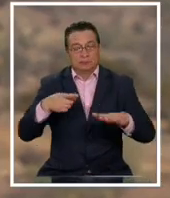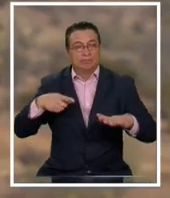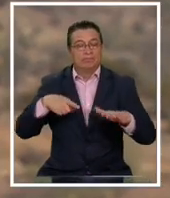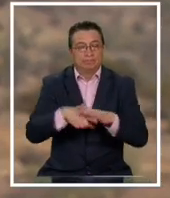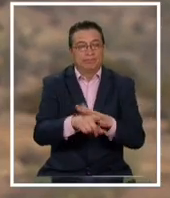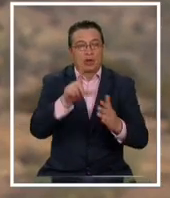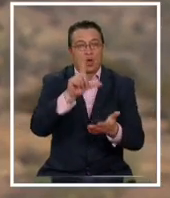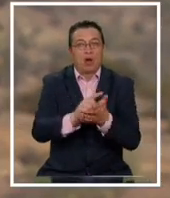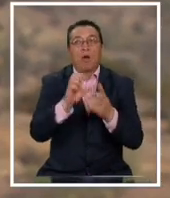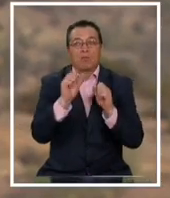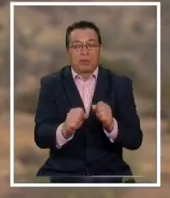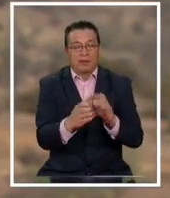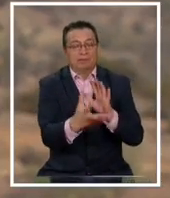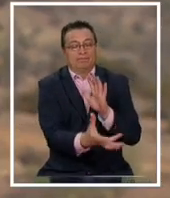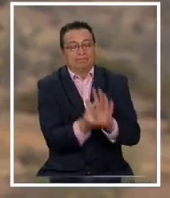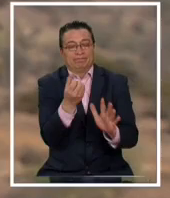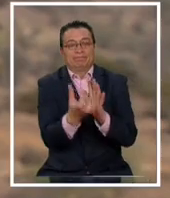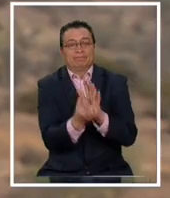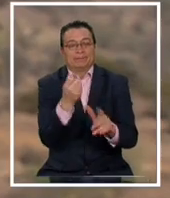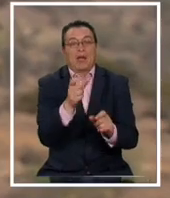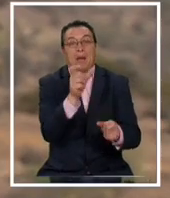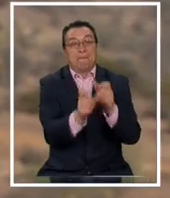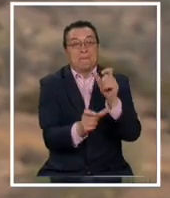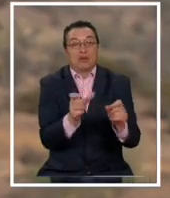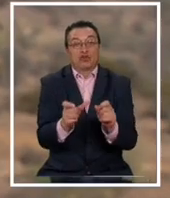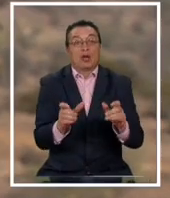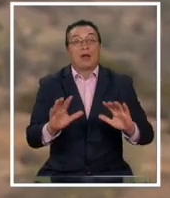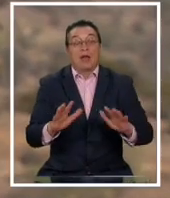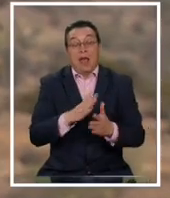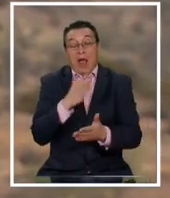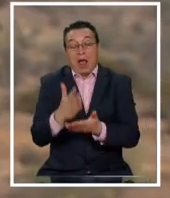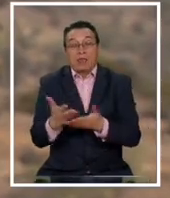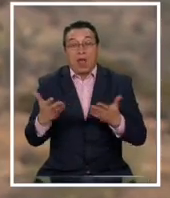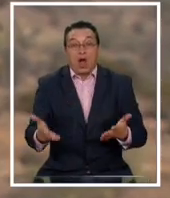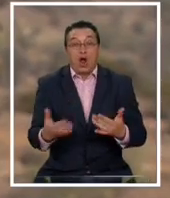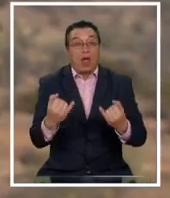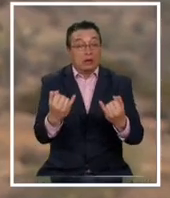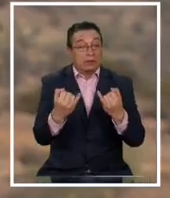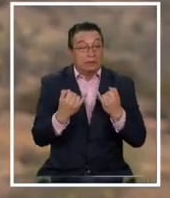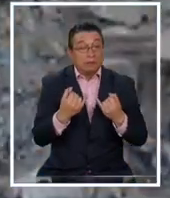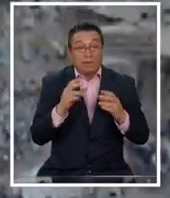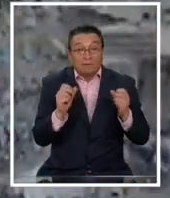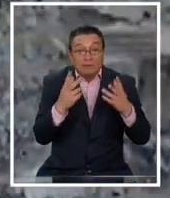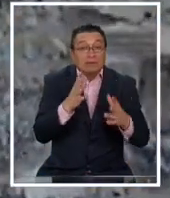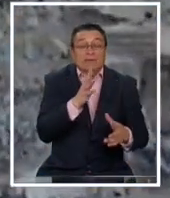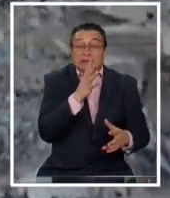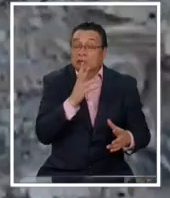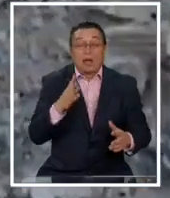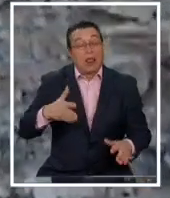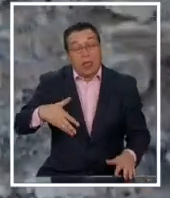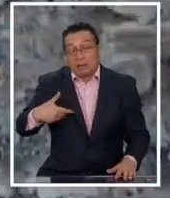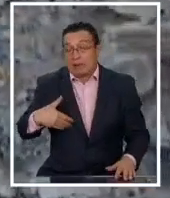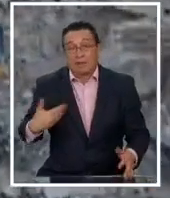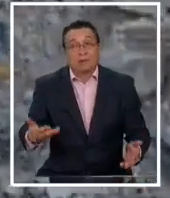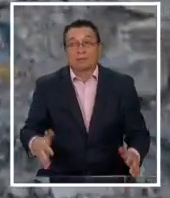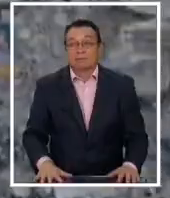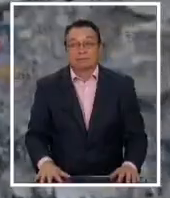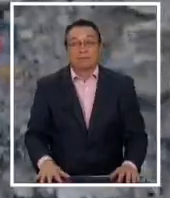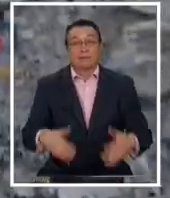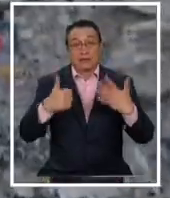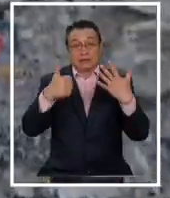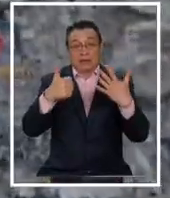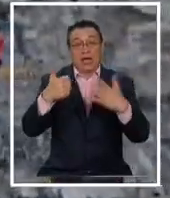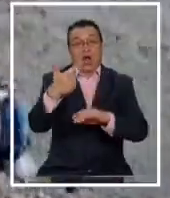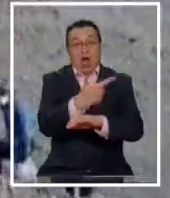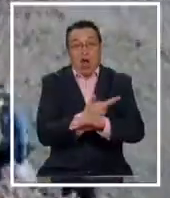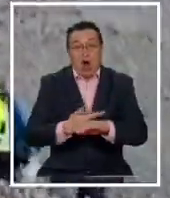poder recuperar, ¿cierto?, a las personas que por lo menos hasta ahora no han dado señales de vida, lamentablemente. Después de 6 horas de